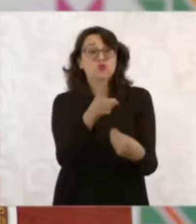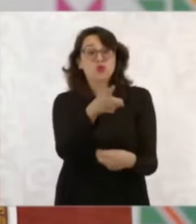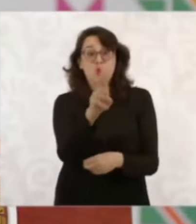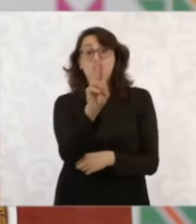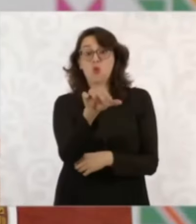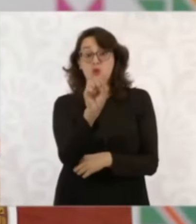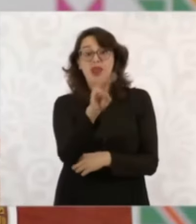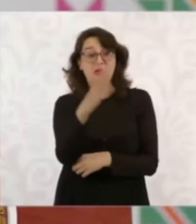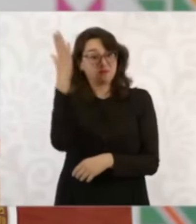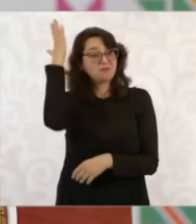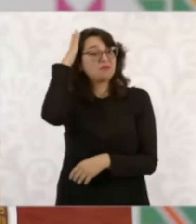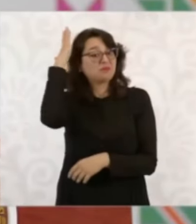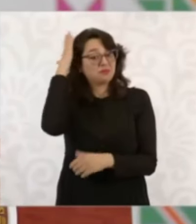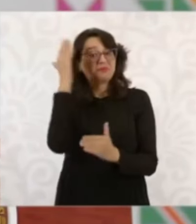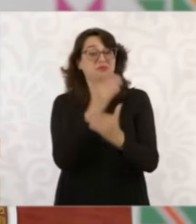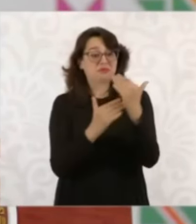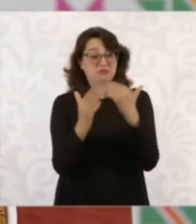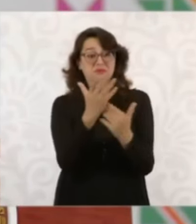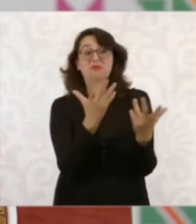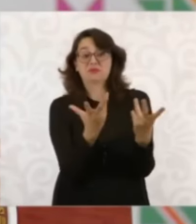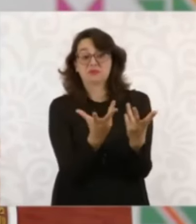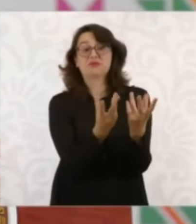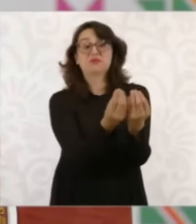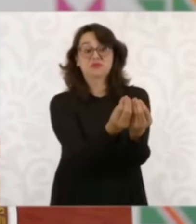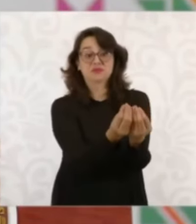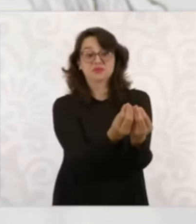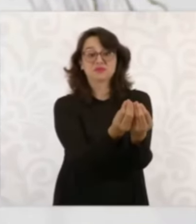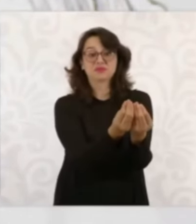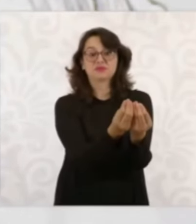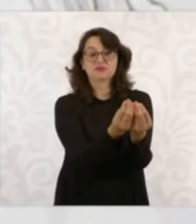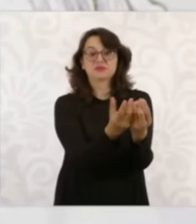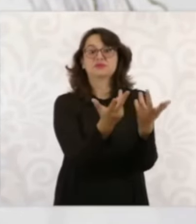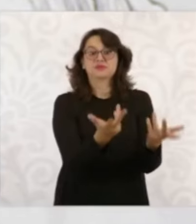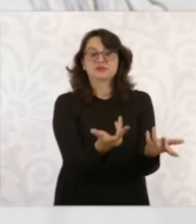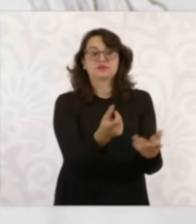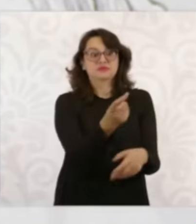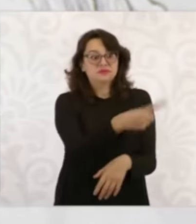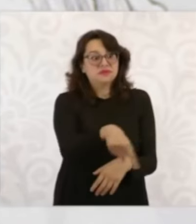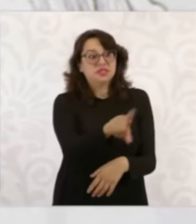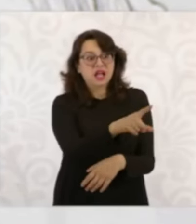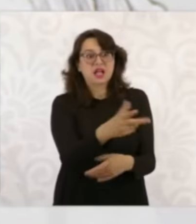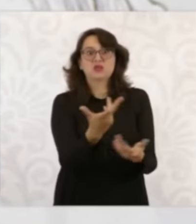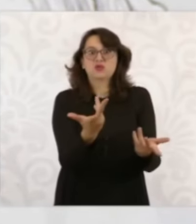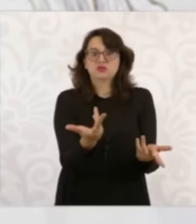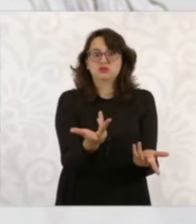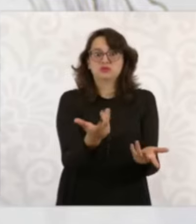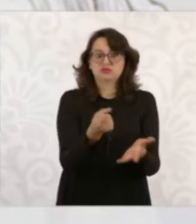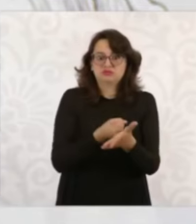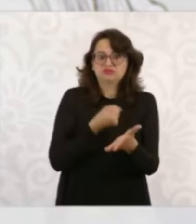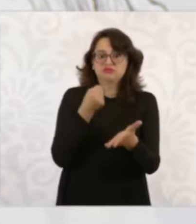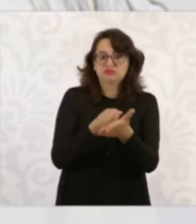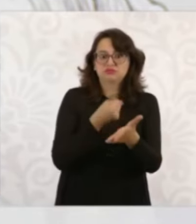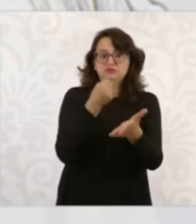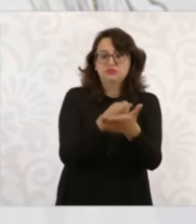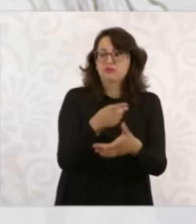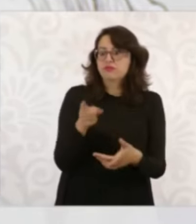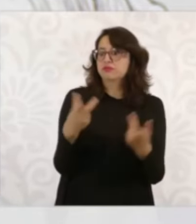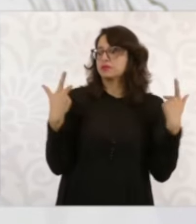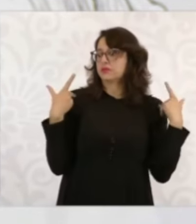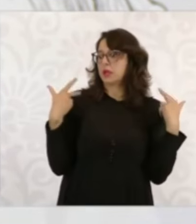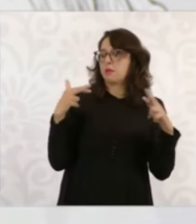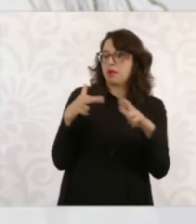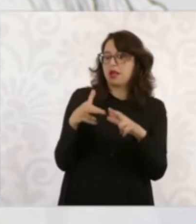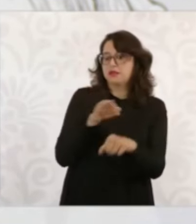participado en un movimiento para que los profesores pudieran sindicalizarse en un sindicato que se